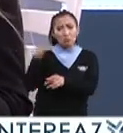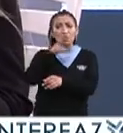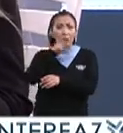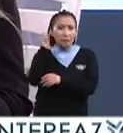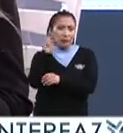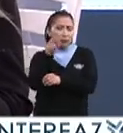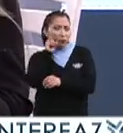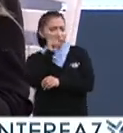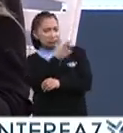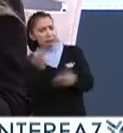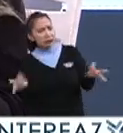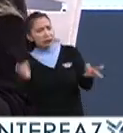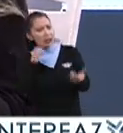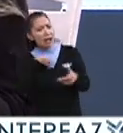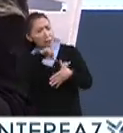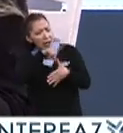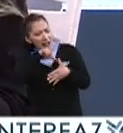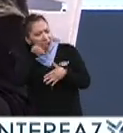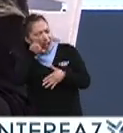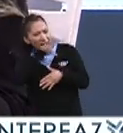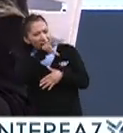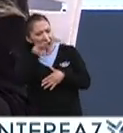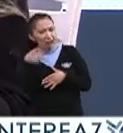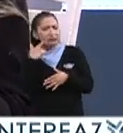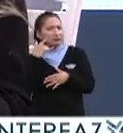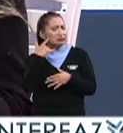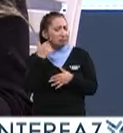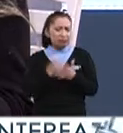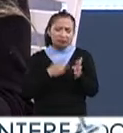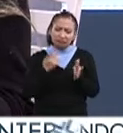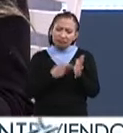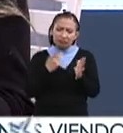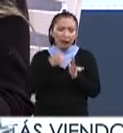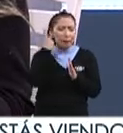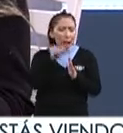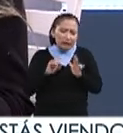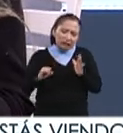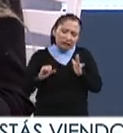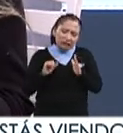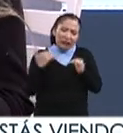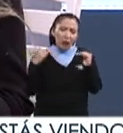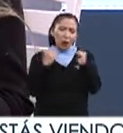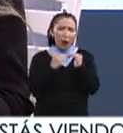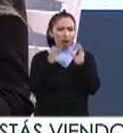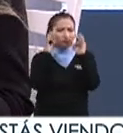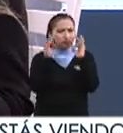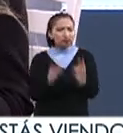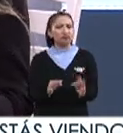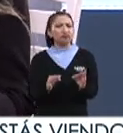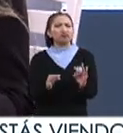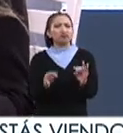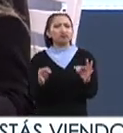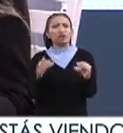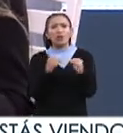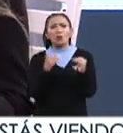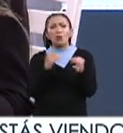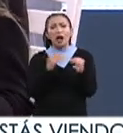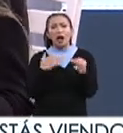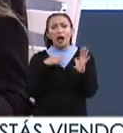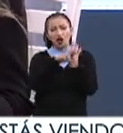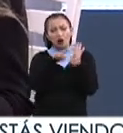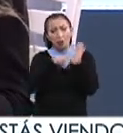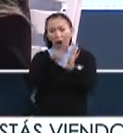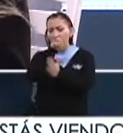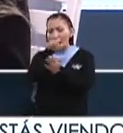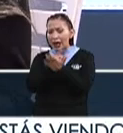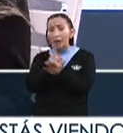Omar, por esto, ¿no? Por América Latina ha hecho esfuerzos sustantivos por alcanzar una igualdad formal, igualdad en la norma, igualdad